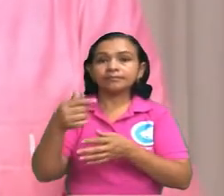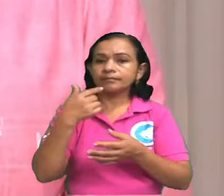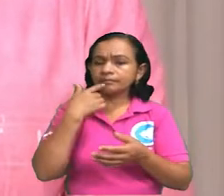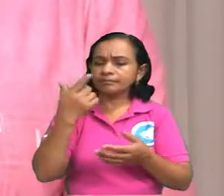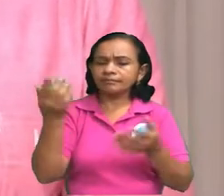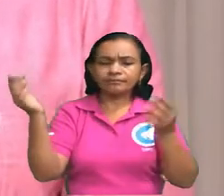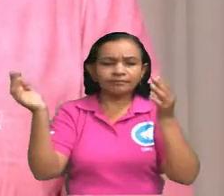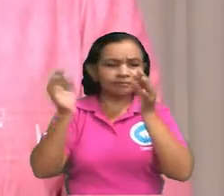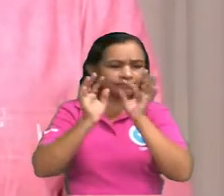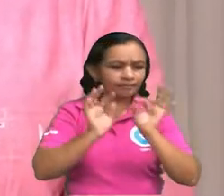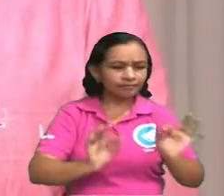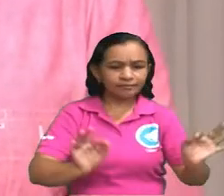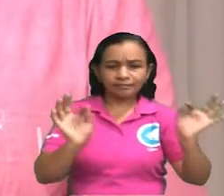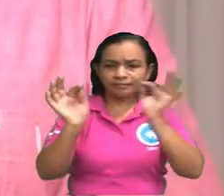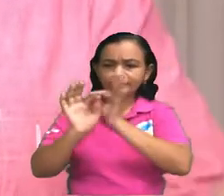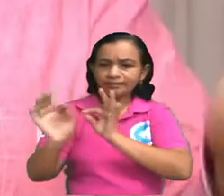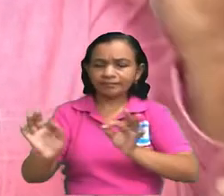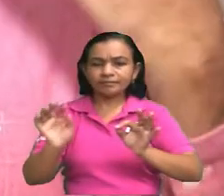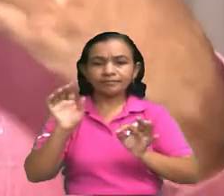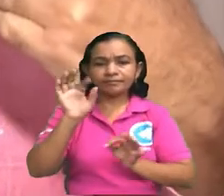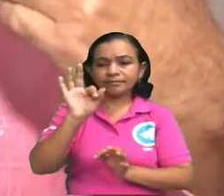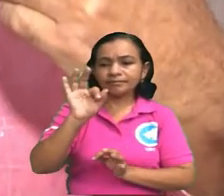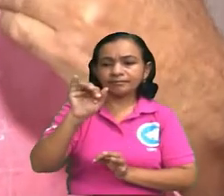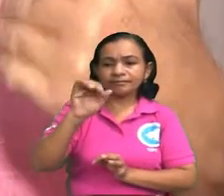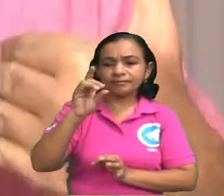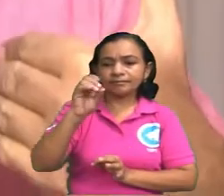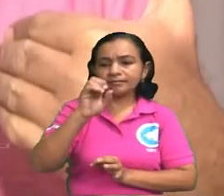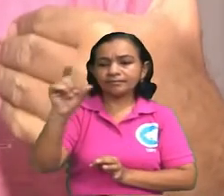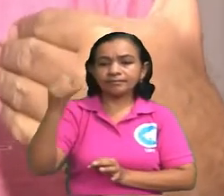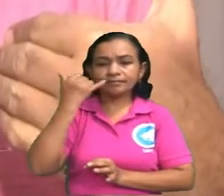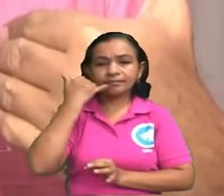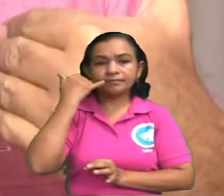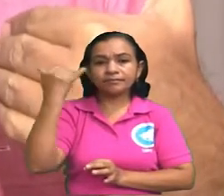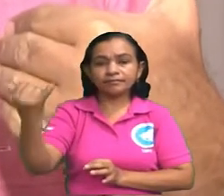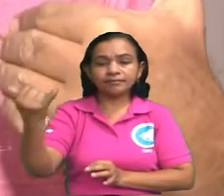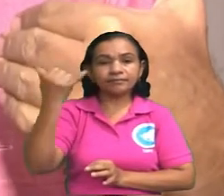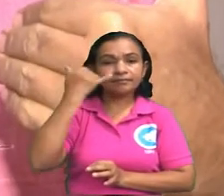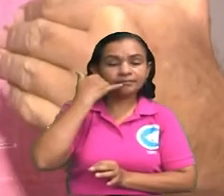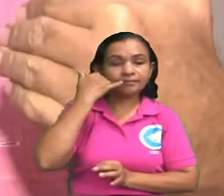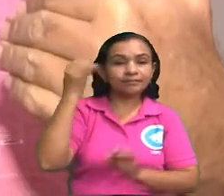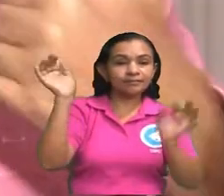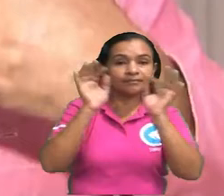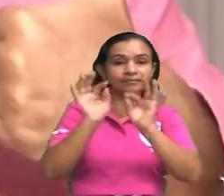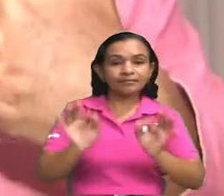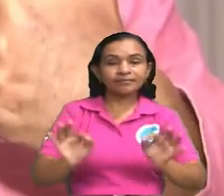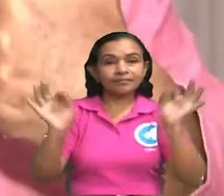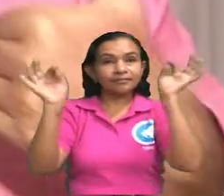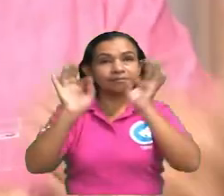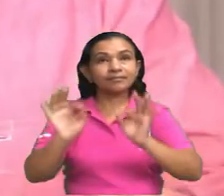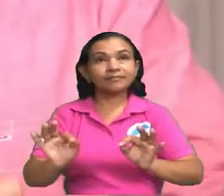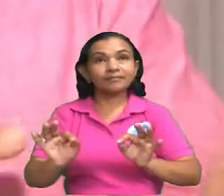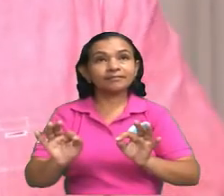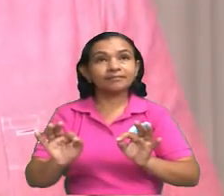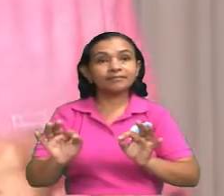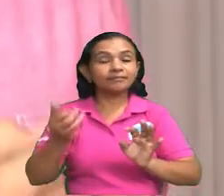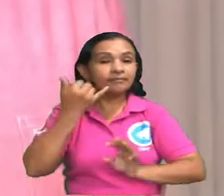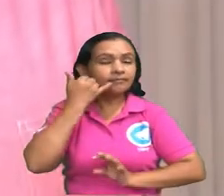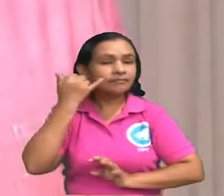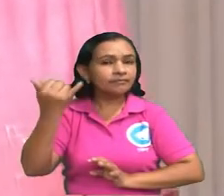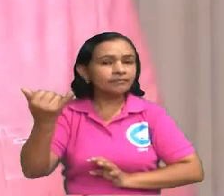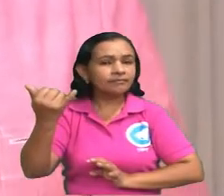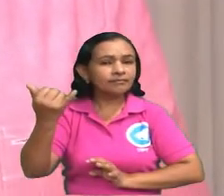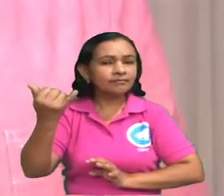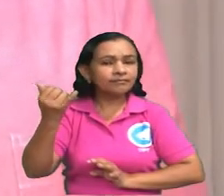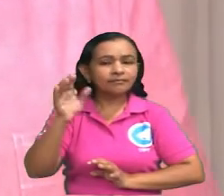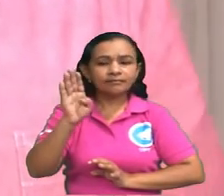mutuamente. El comandante Fidel le llamaba al comandante Tomás a felicitarlo, y cuando no le había llamado, el